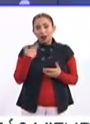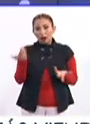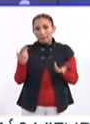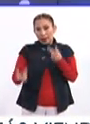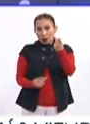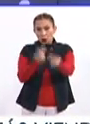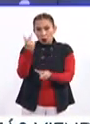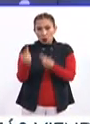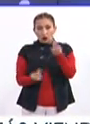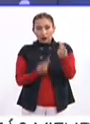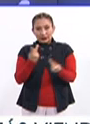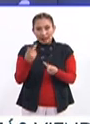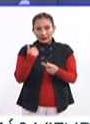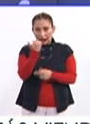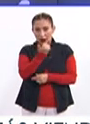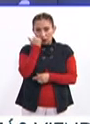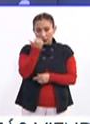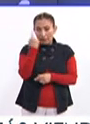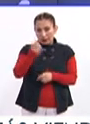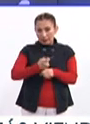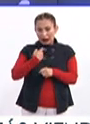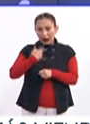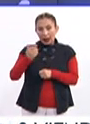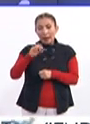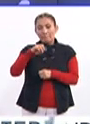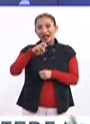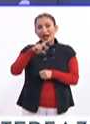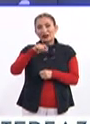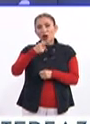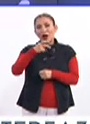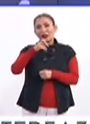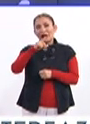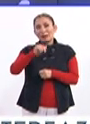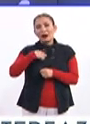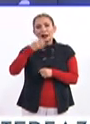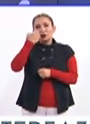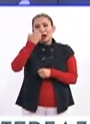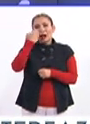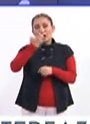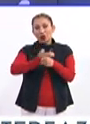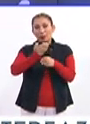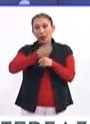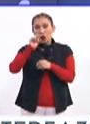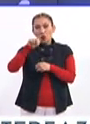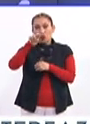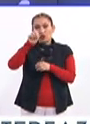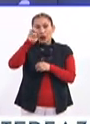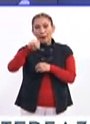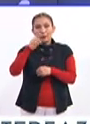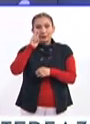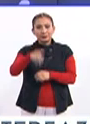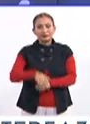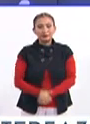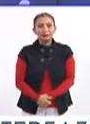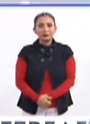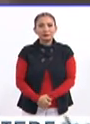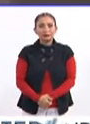nuestras preguntas de estudiantes. La primera es Miranda Guadarrama, de la Facultad de Economía de la UNAM. Vamos a ver qué nos pregunta.